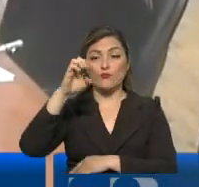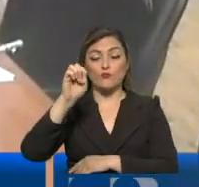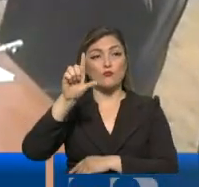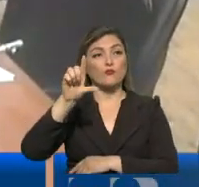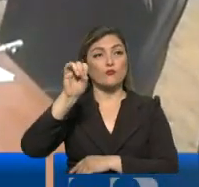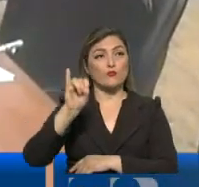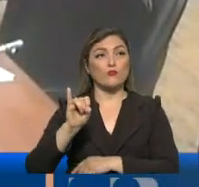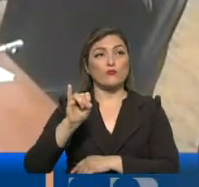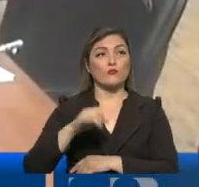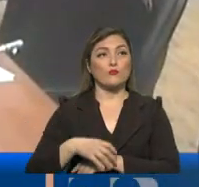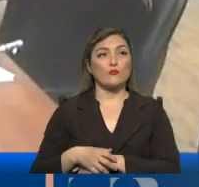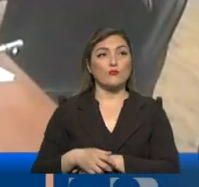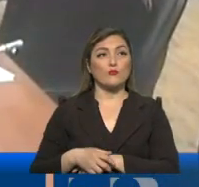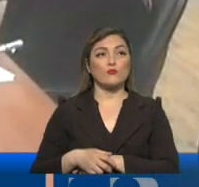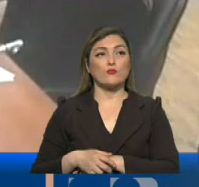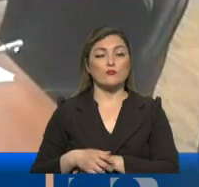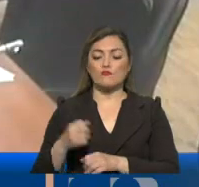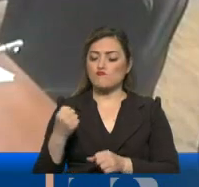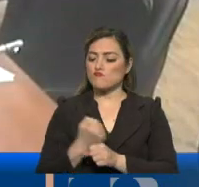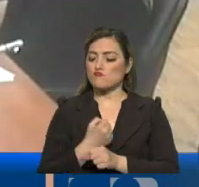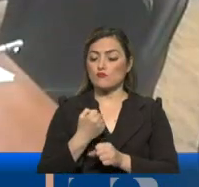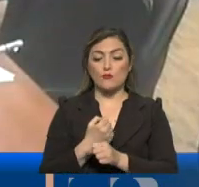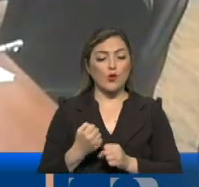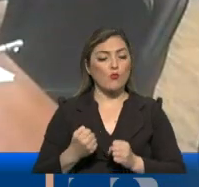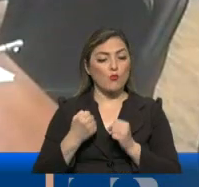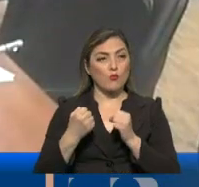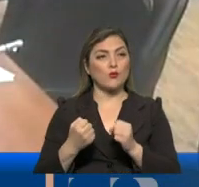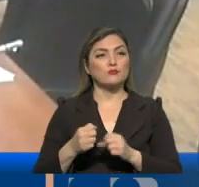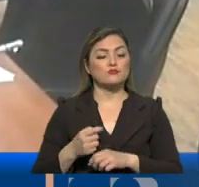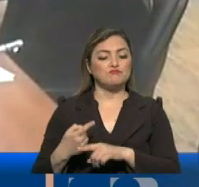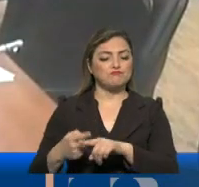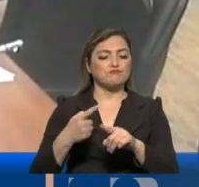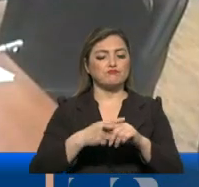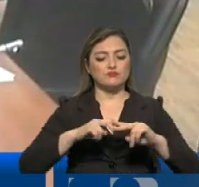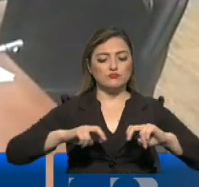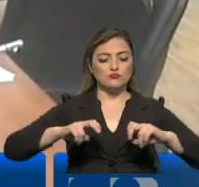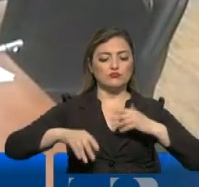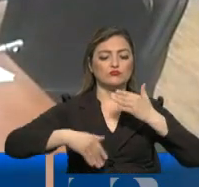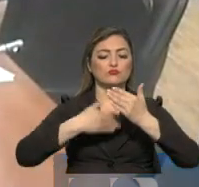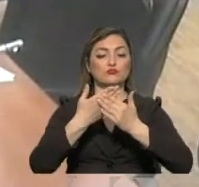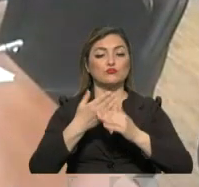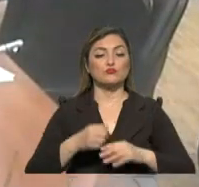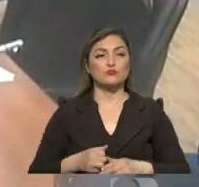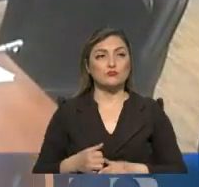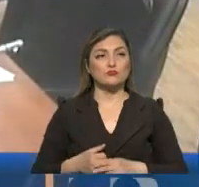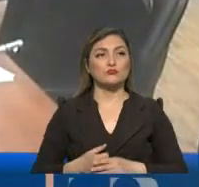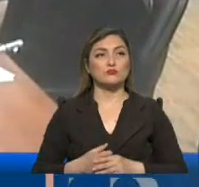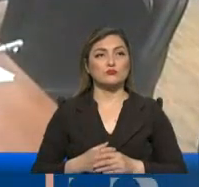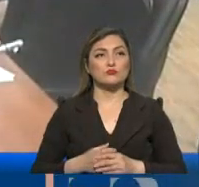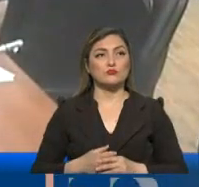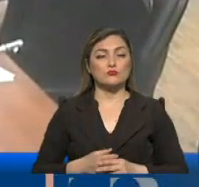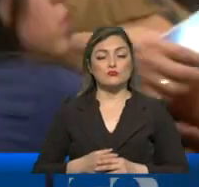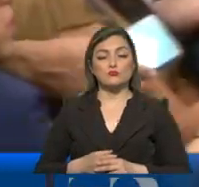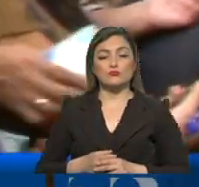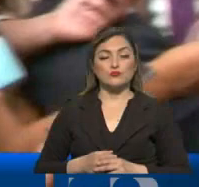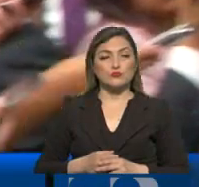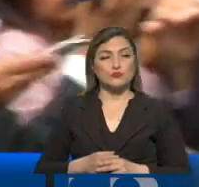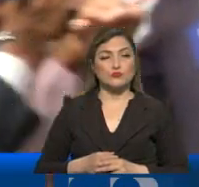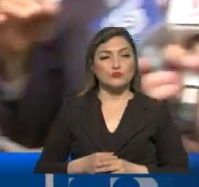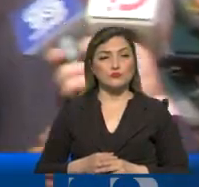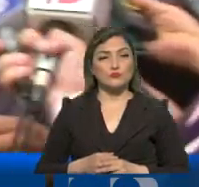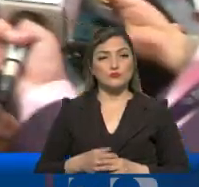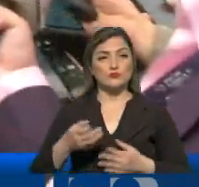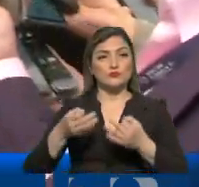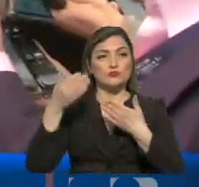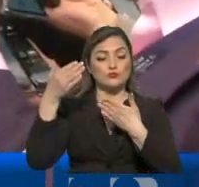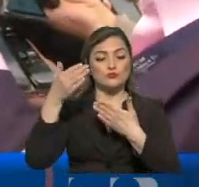va a requerir muchísimo trabajo. Todos los casos se van a investigar. No va a quedar nada fuera. Sobre el